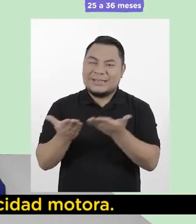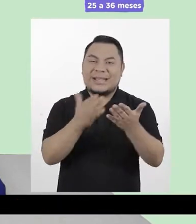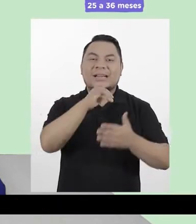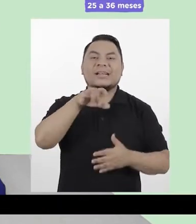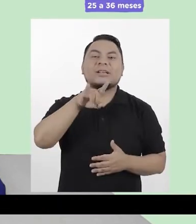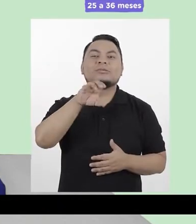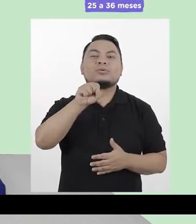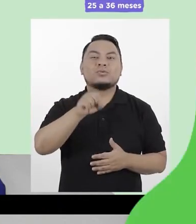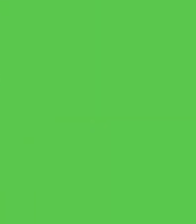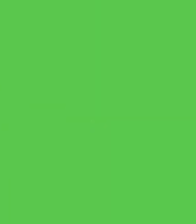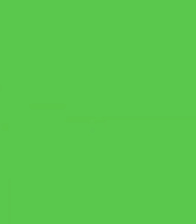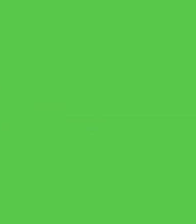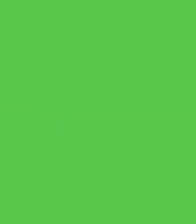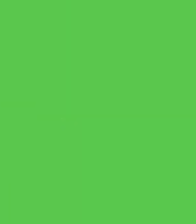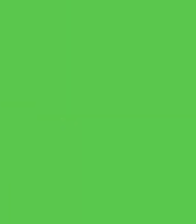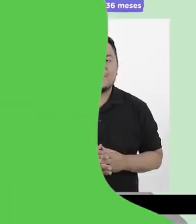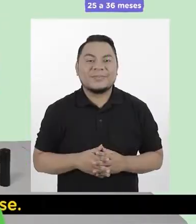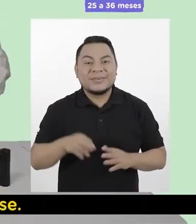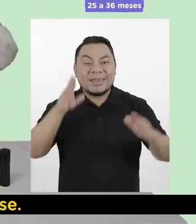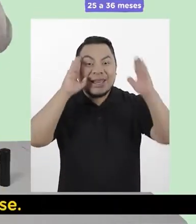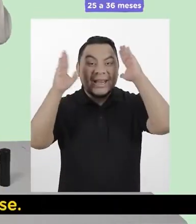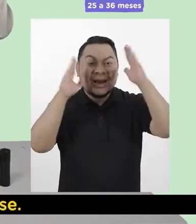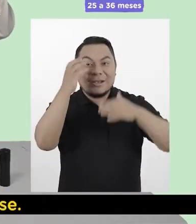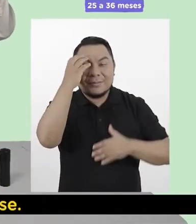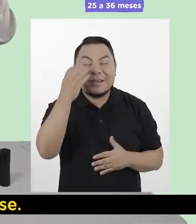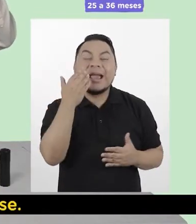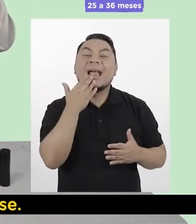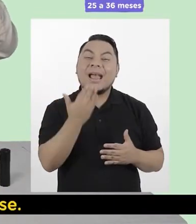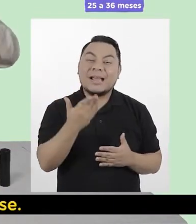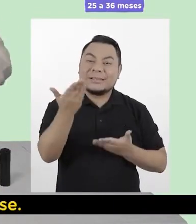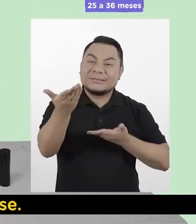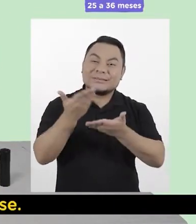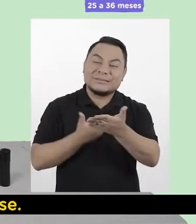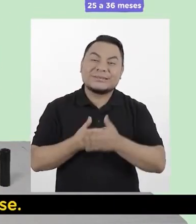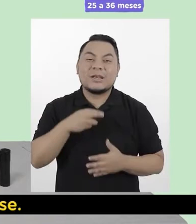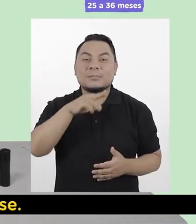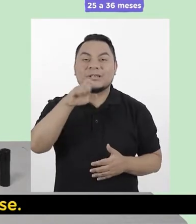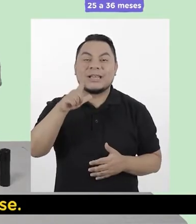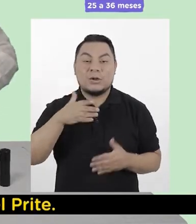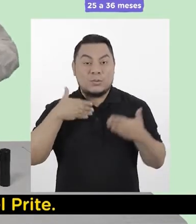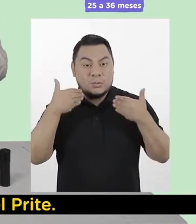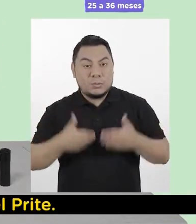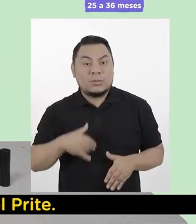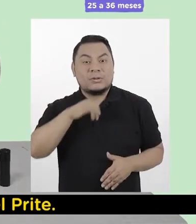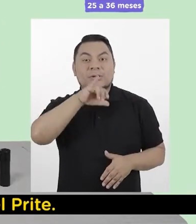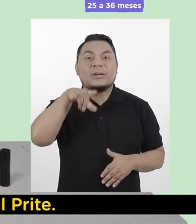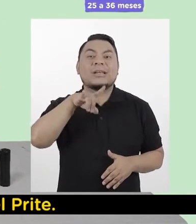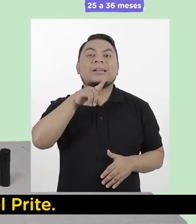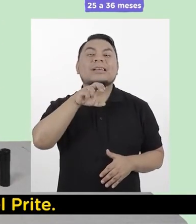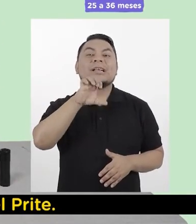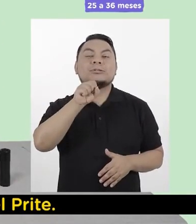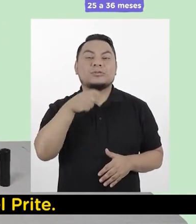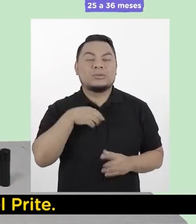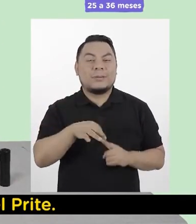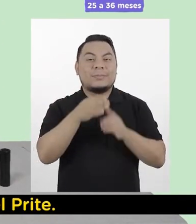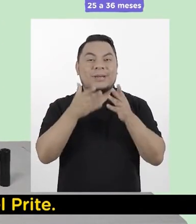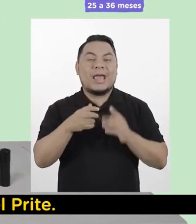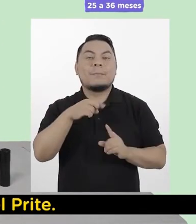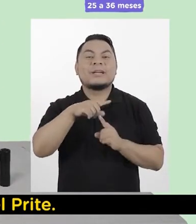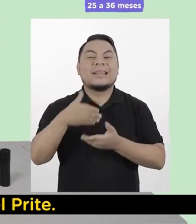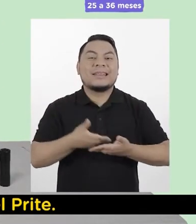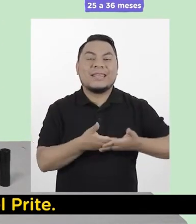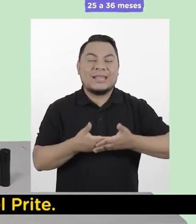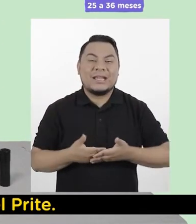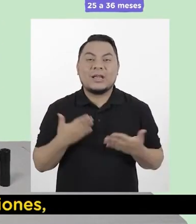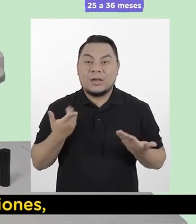motora. ¡Adelante, Jesús! Hola, Michel. Gracias por el pase. Soy Jesús Astorga, especialista del